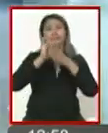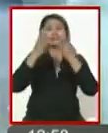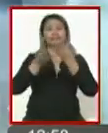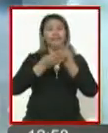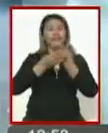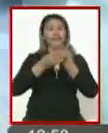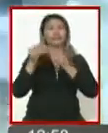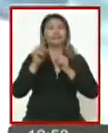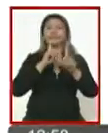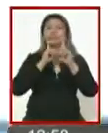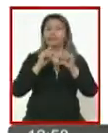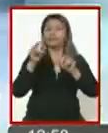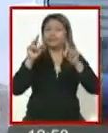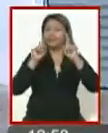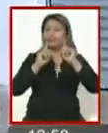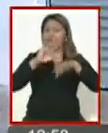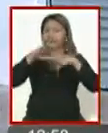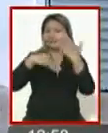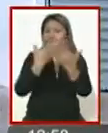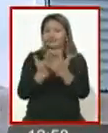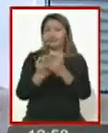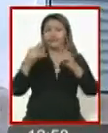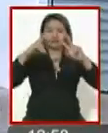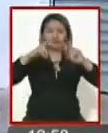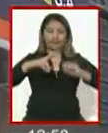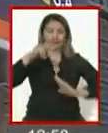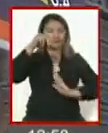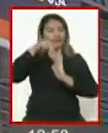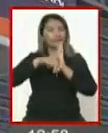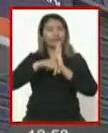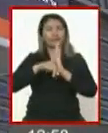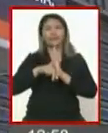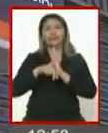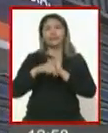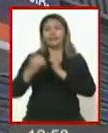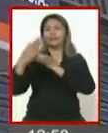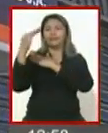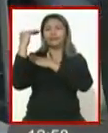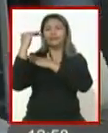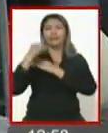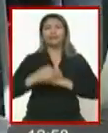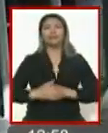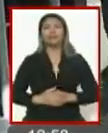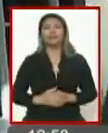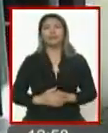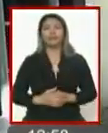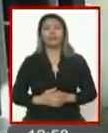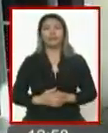Unión ordenaron realizar auditorías en todas las sucursales del departamento de Santa Cruz.